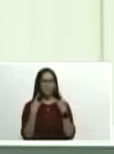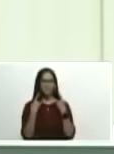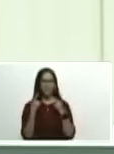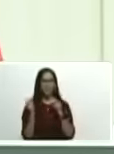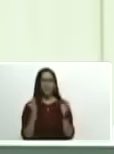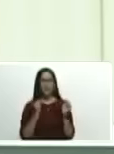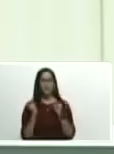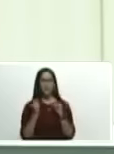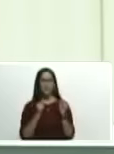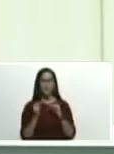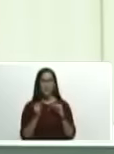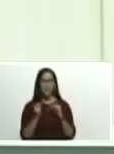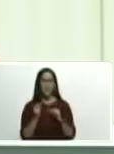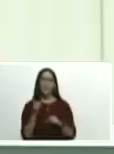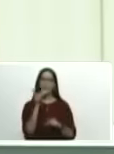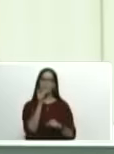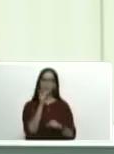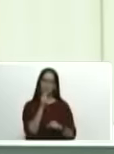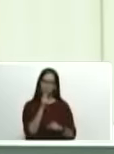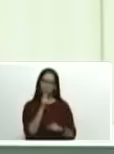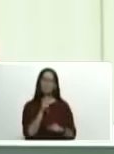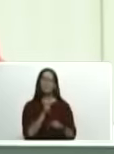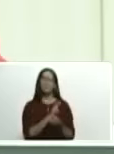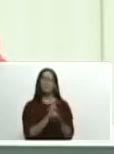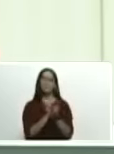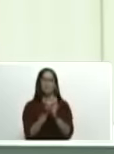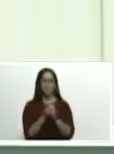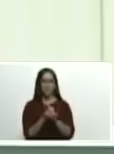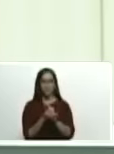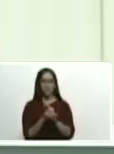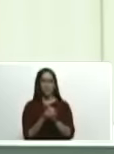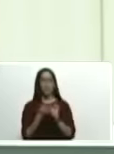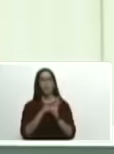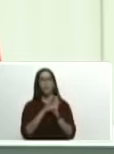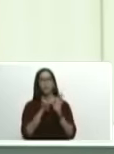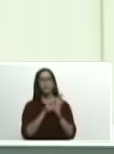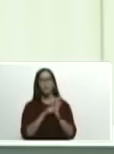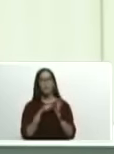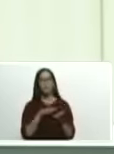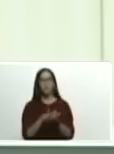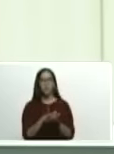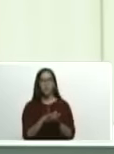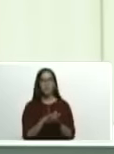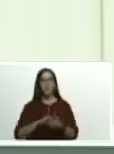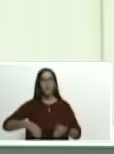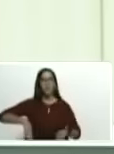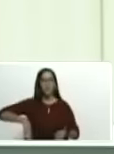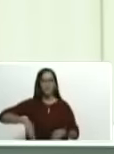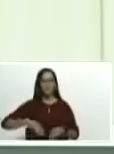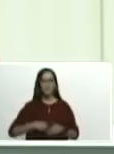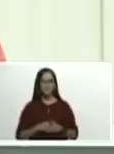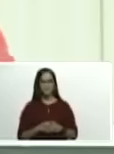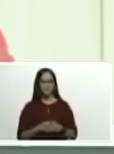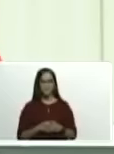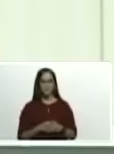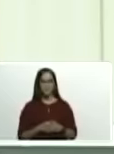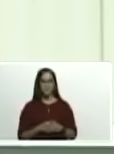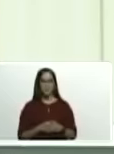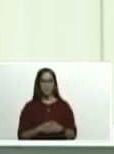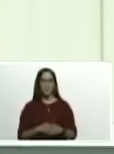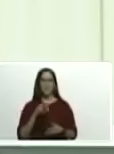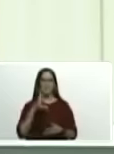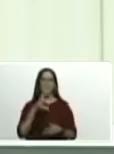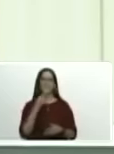debatir las preguntas de referéndum constitucional sobre la Guayana Esequiba. Y el 3